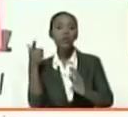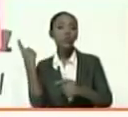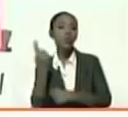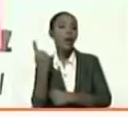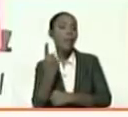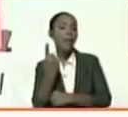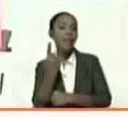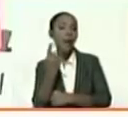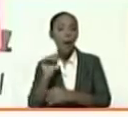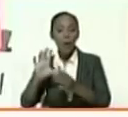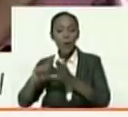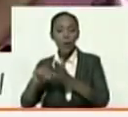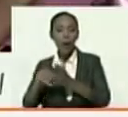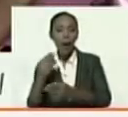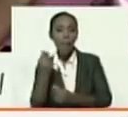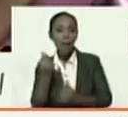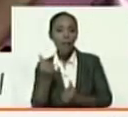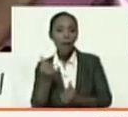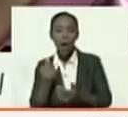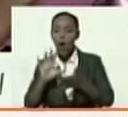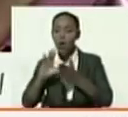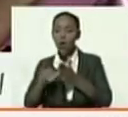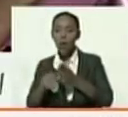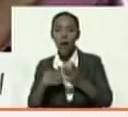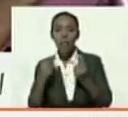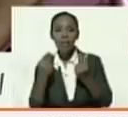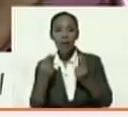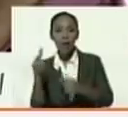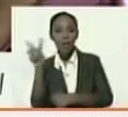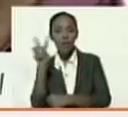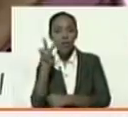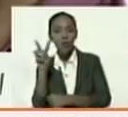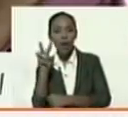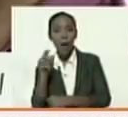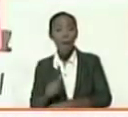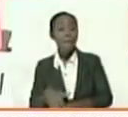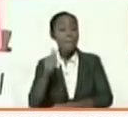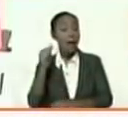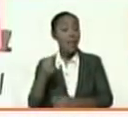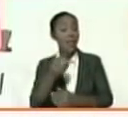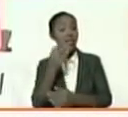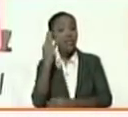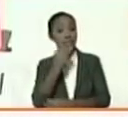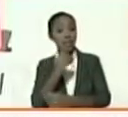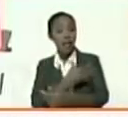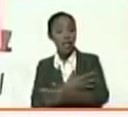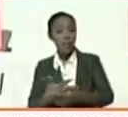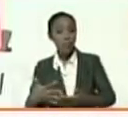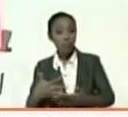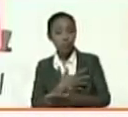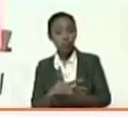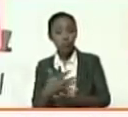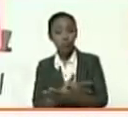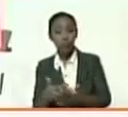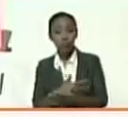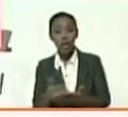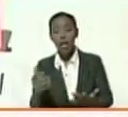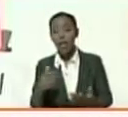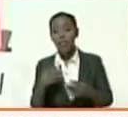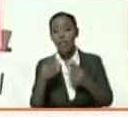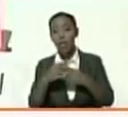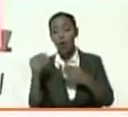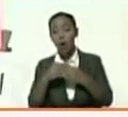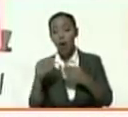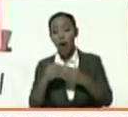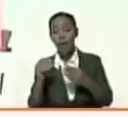robársela. Porque eso es lo que a ellos les interesa, robarse el dinero de los venezolanos. Más de 30 millardos de dólares, 30 mil millones de dólares se han